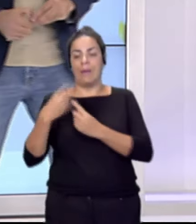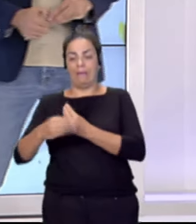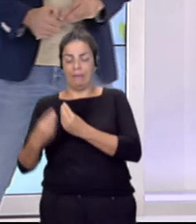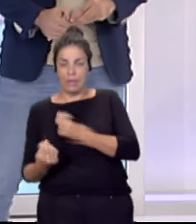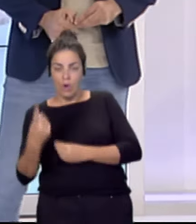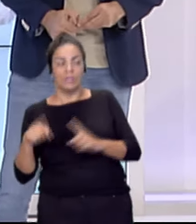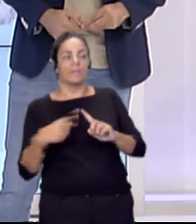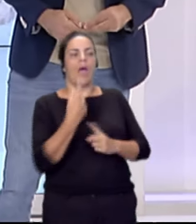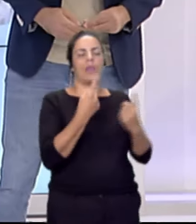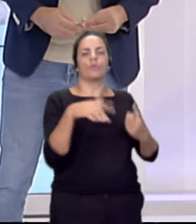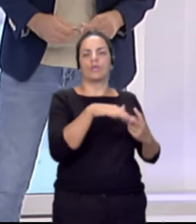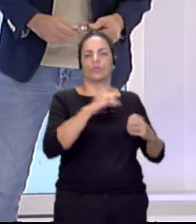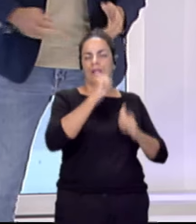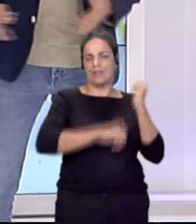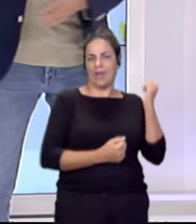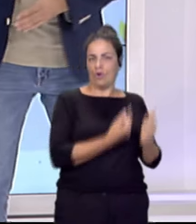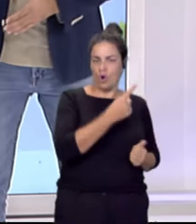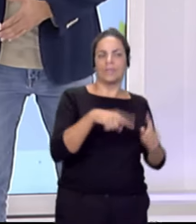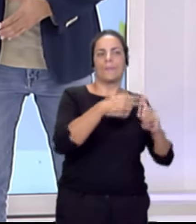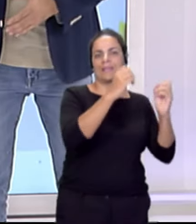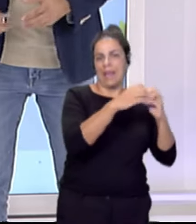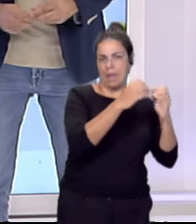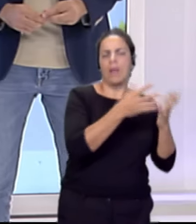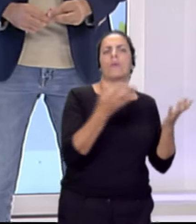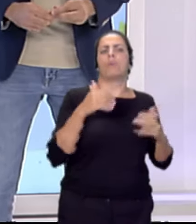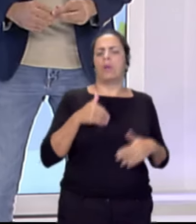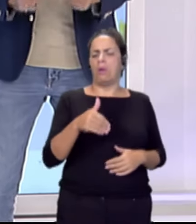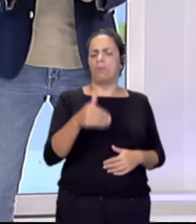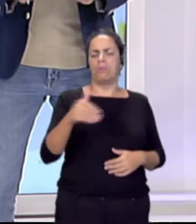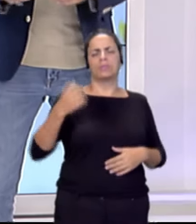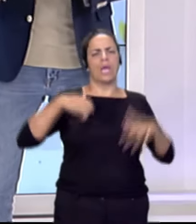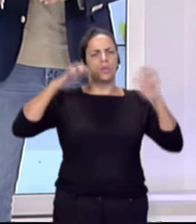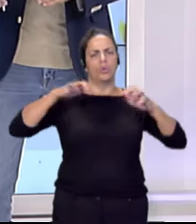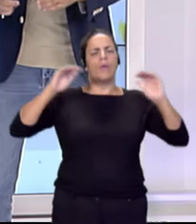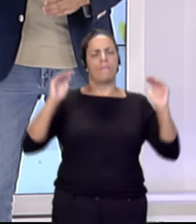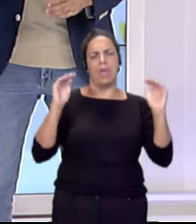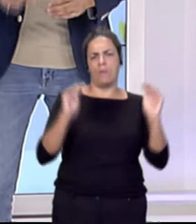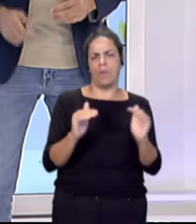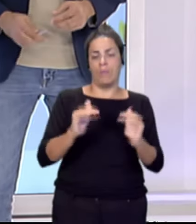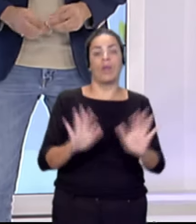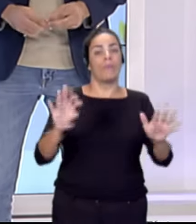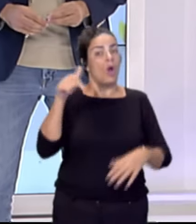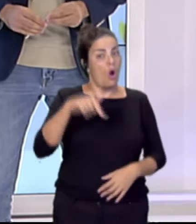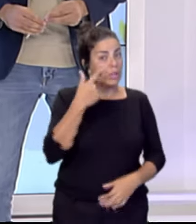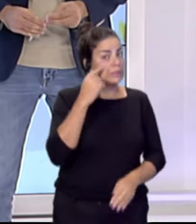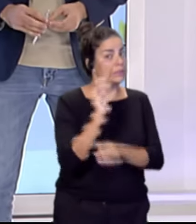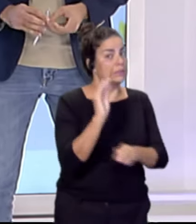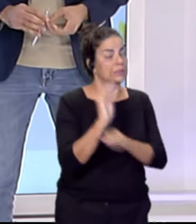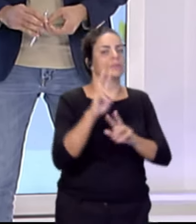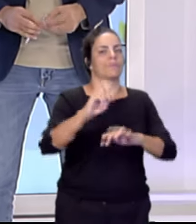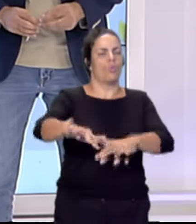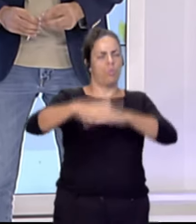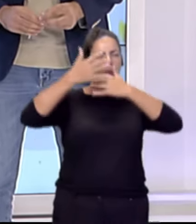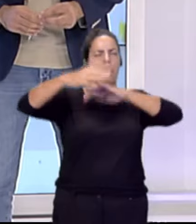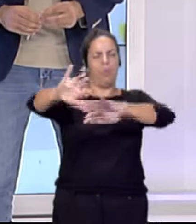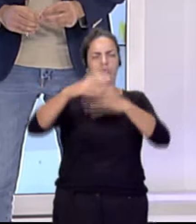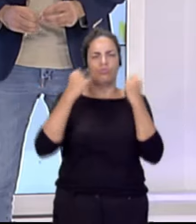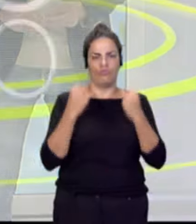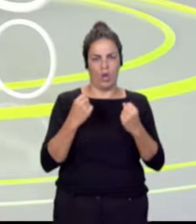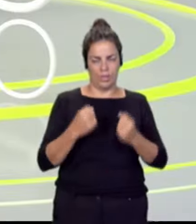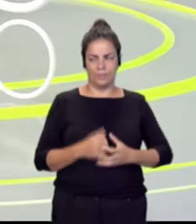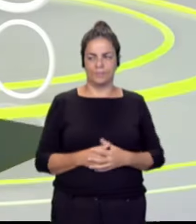Hierro de la isla de La Palma. Precipitaciones que irán a menos en las próximas horas, pero eso sí, mucha precaución hoy, sobre todo con el fuerte oleaje.